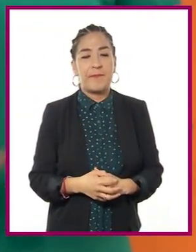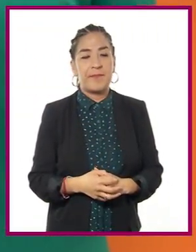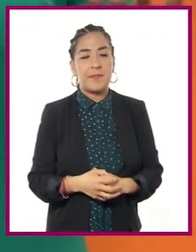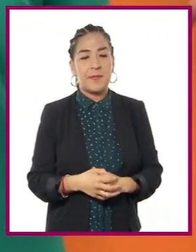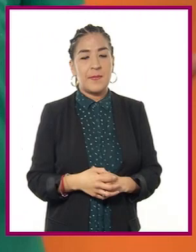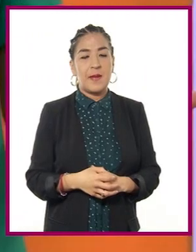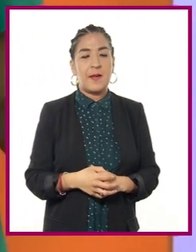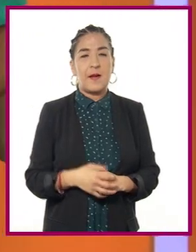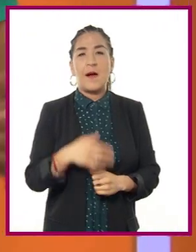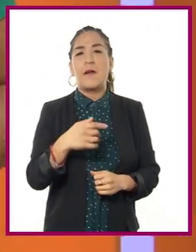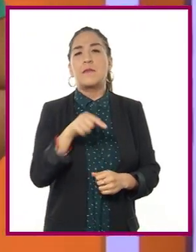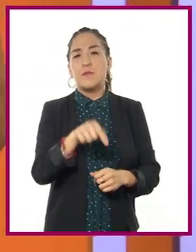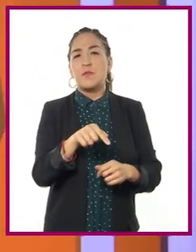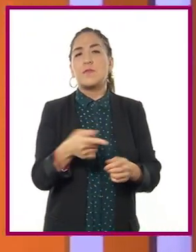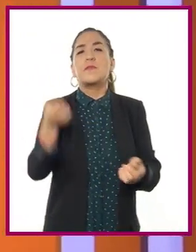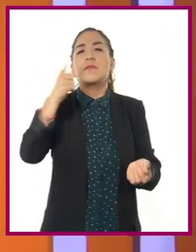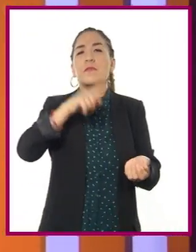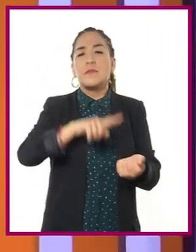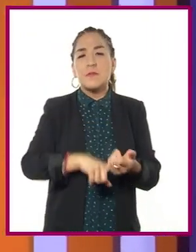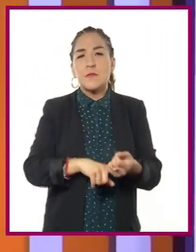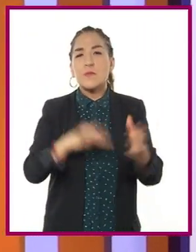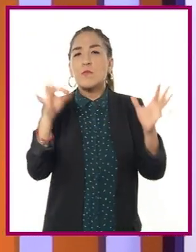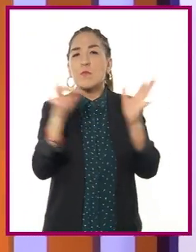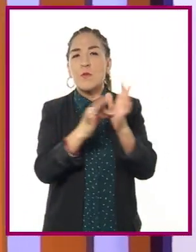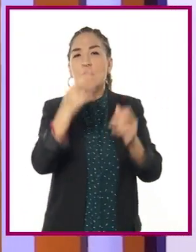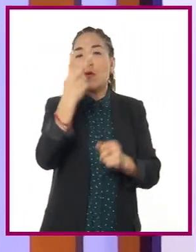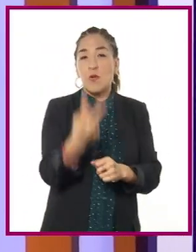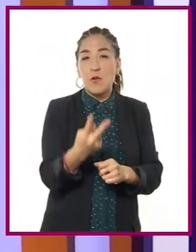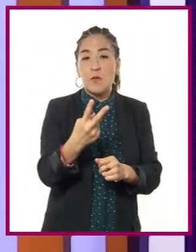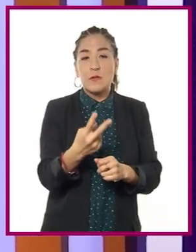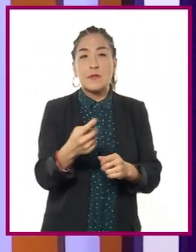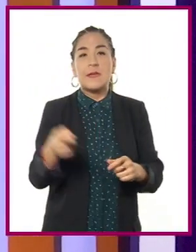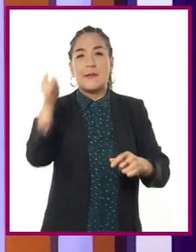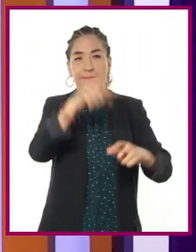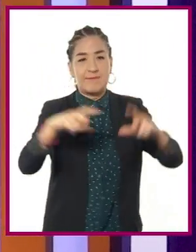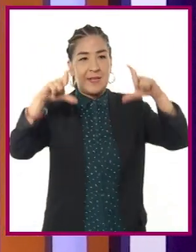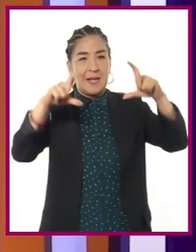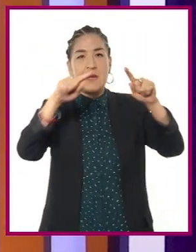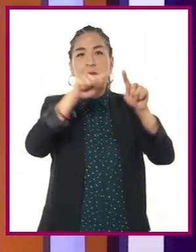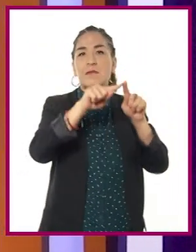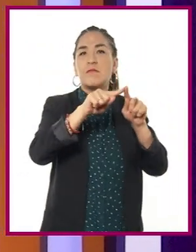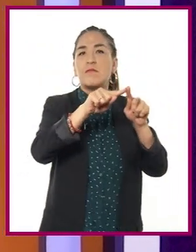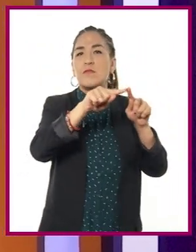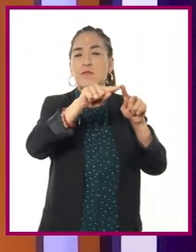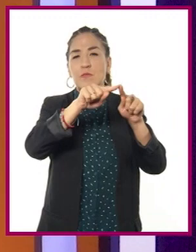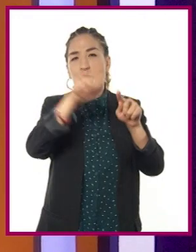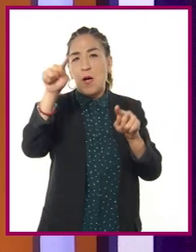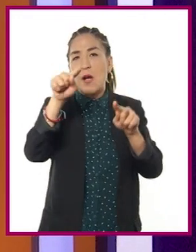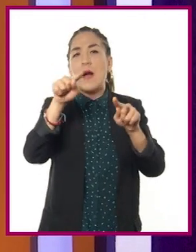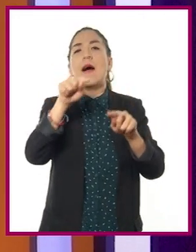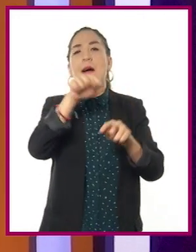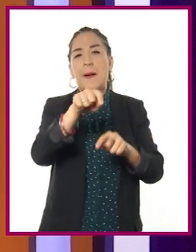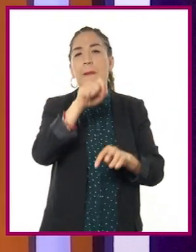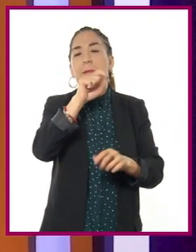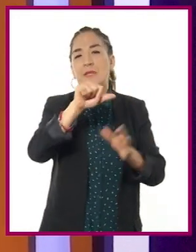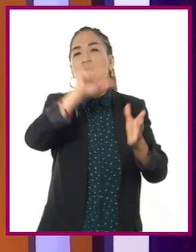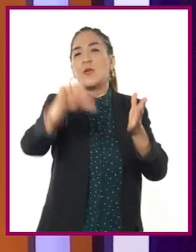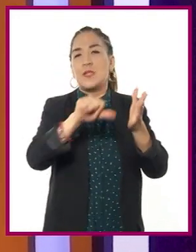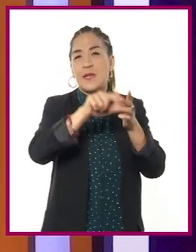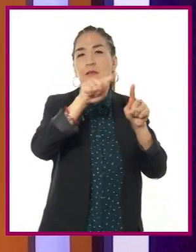Diámetro es el segmento que une dos puntos de la circunferencia y pasa por el